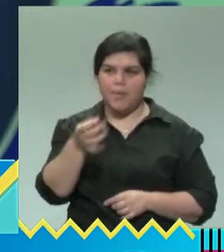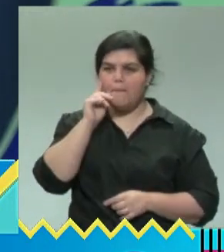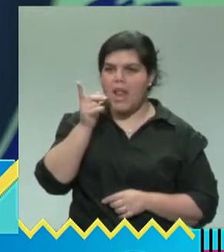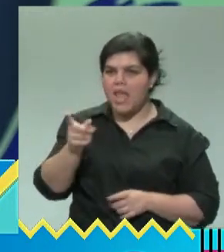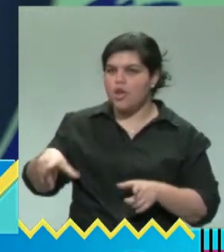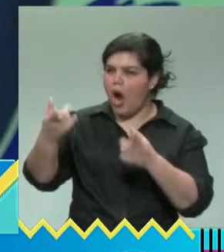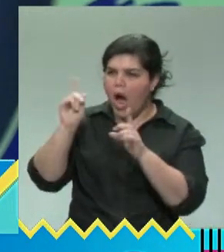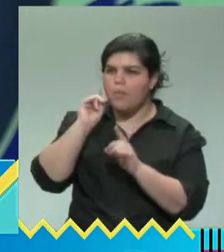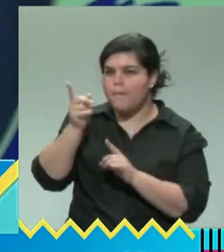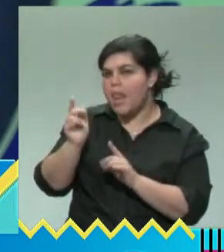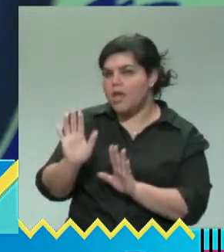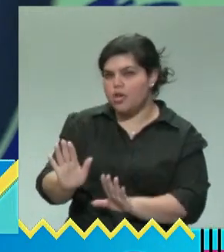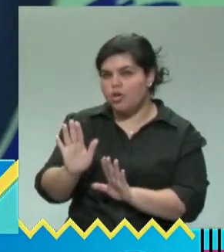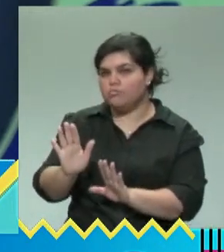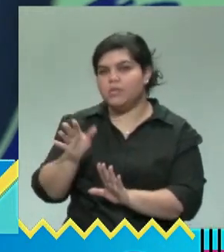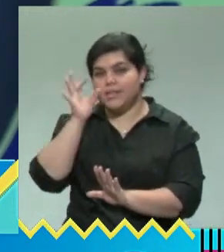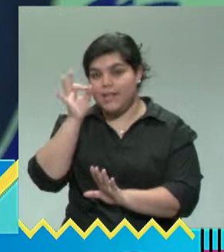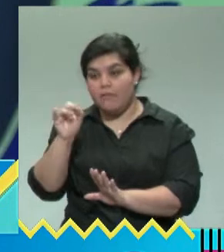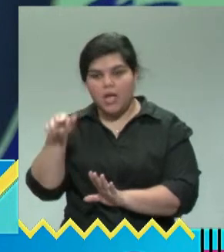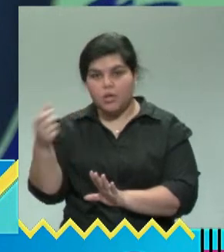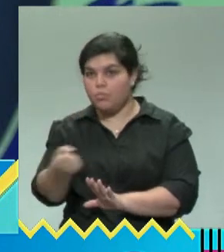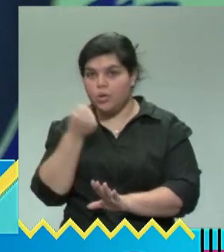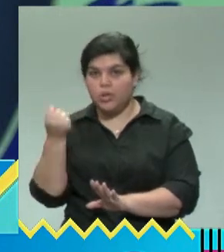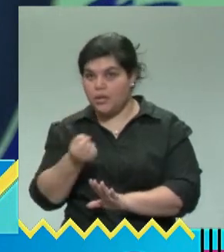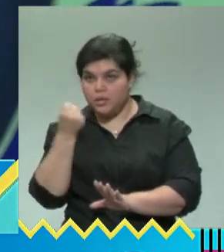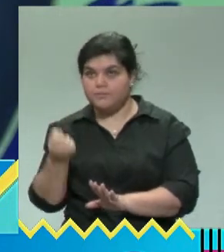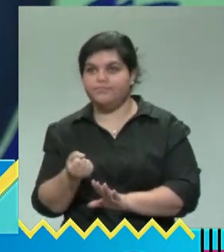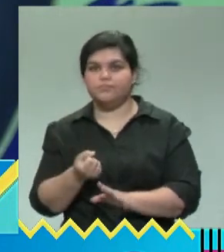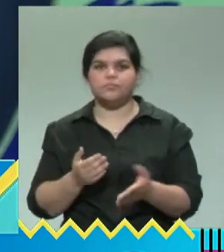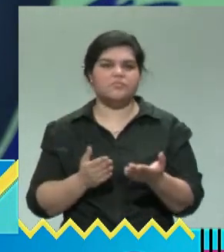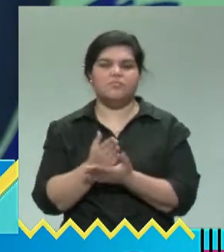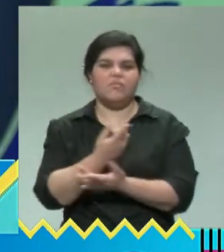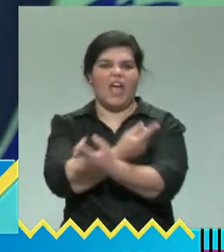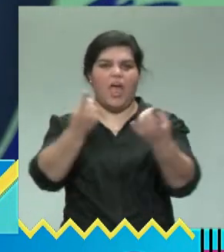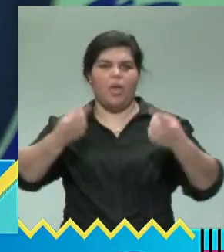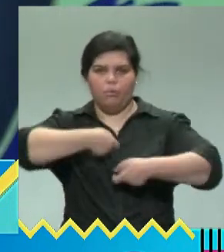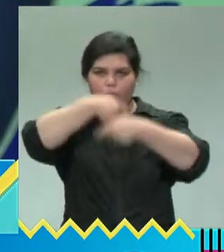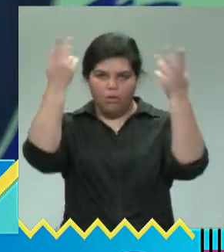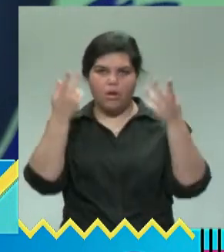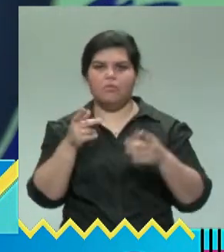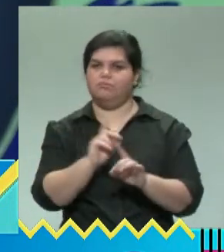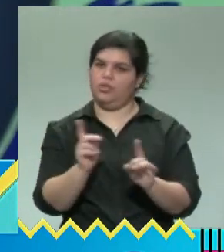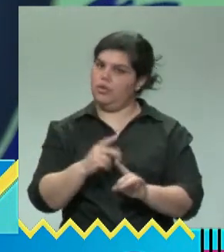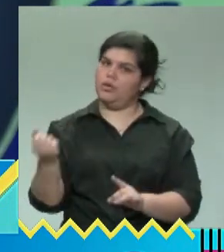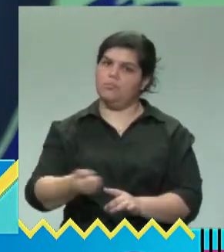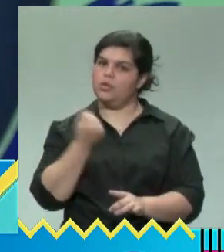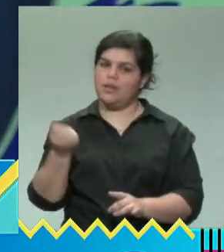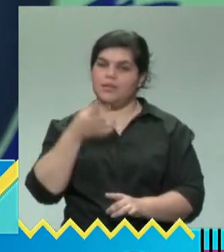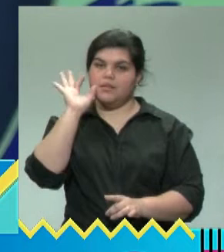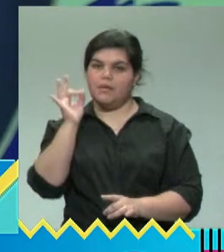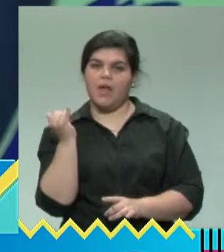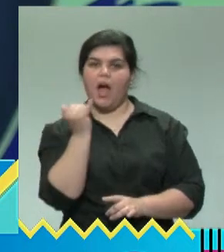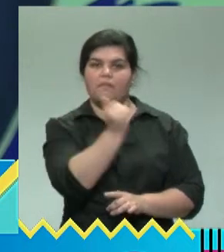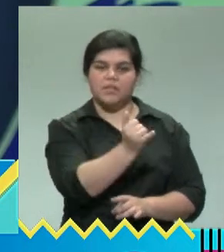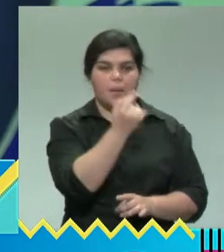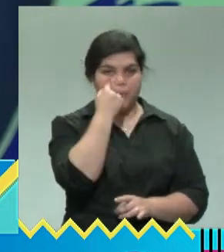peligro, también es importante hacerlo, no hacerlo cada vecino por motus propios, sino institucionalmente avisar al